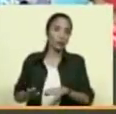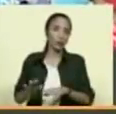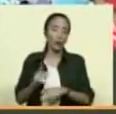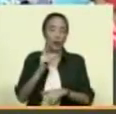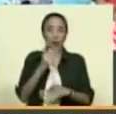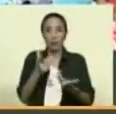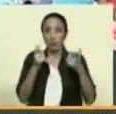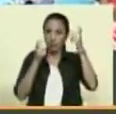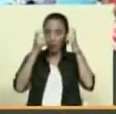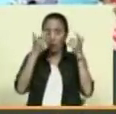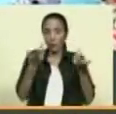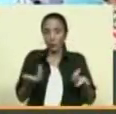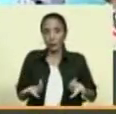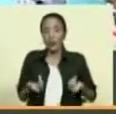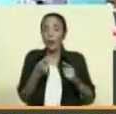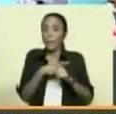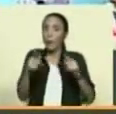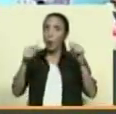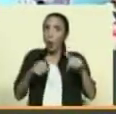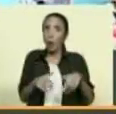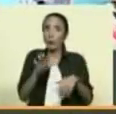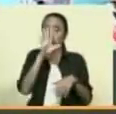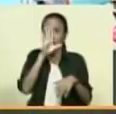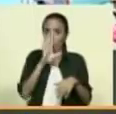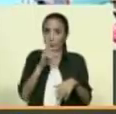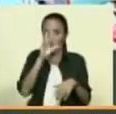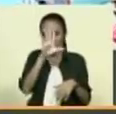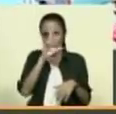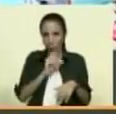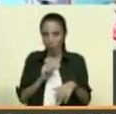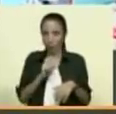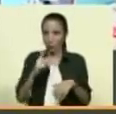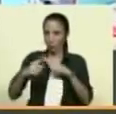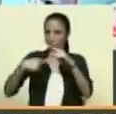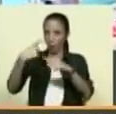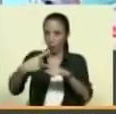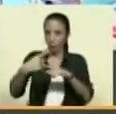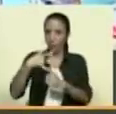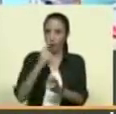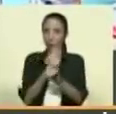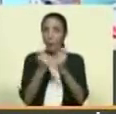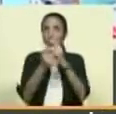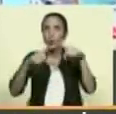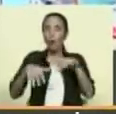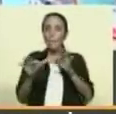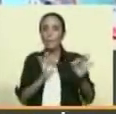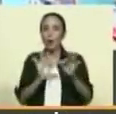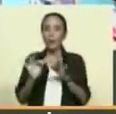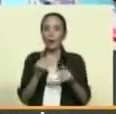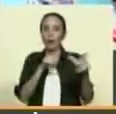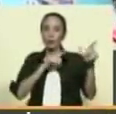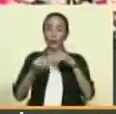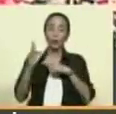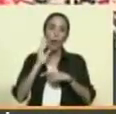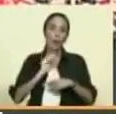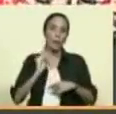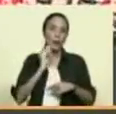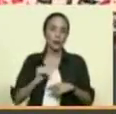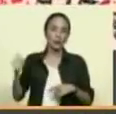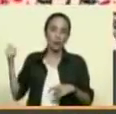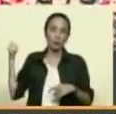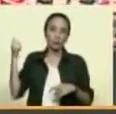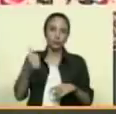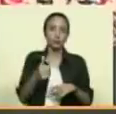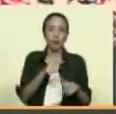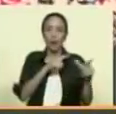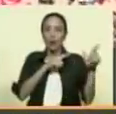5 años ustedes tienen aquí a un hombre hecho y derecho, preparado para construir la patria potencia